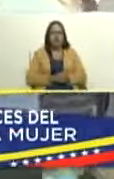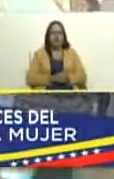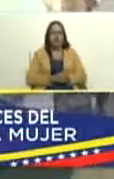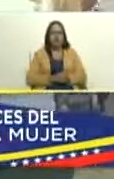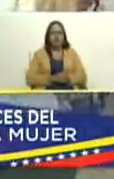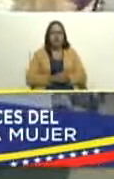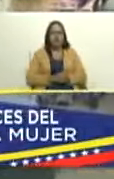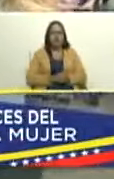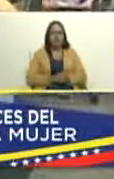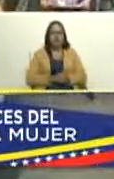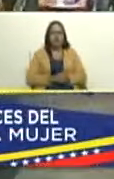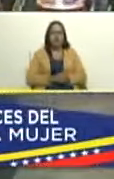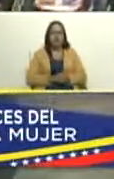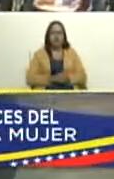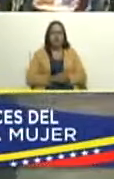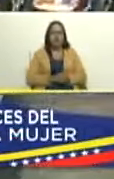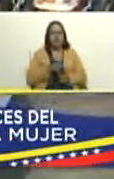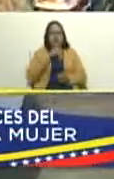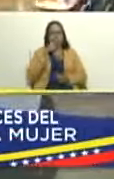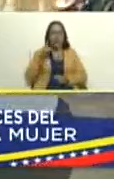Amparo Lisbeth.